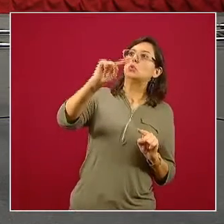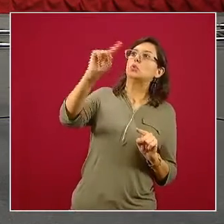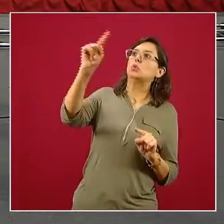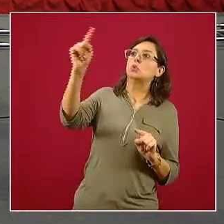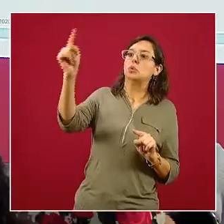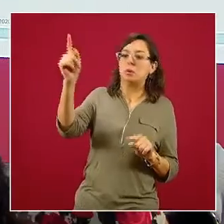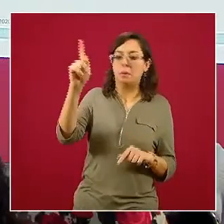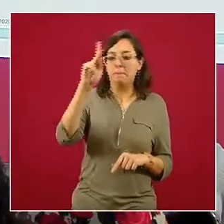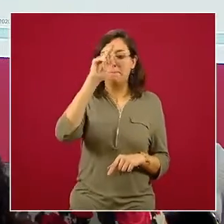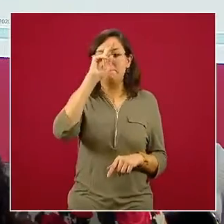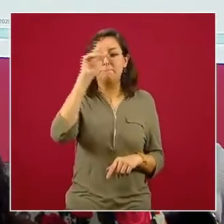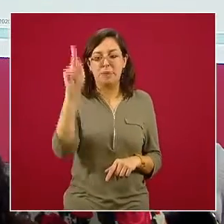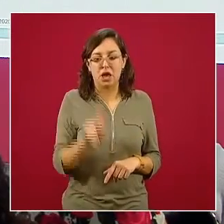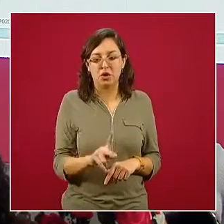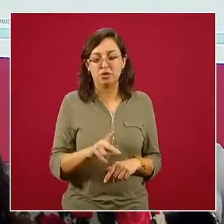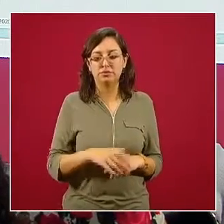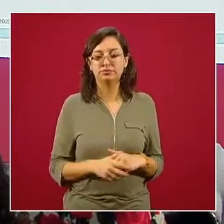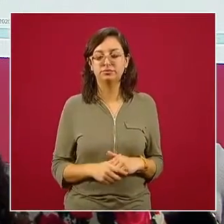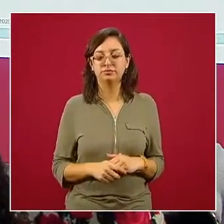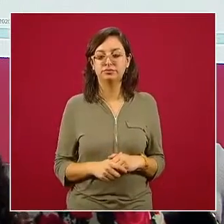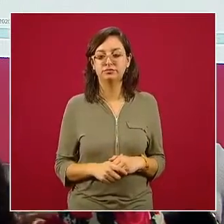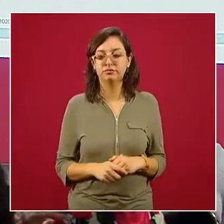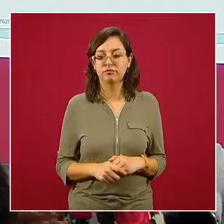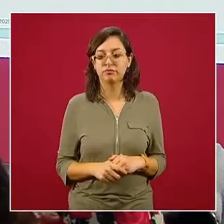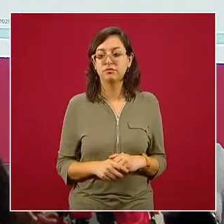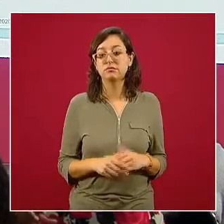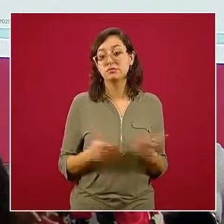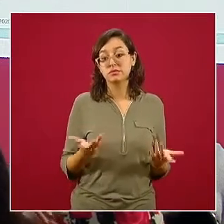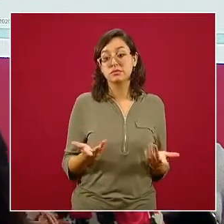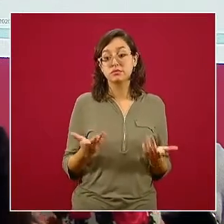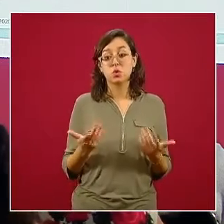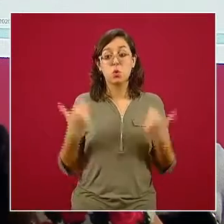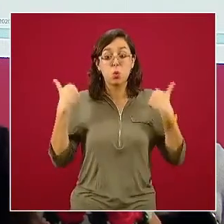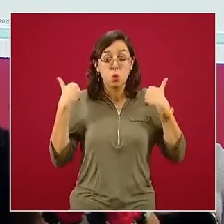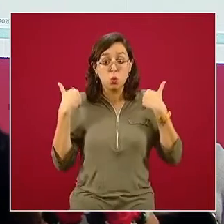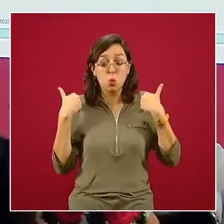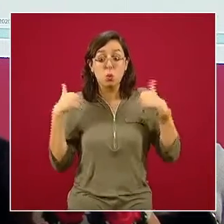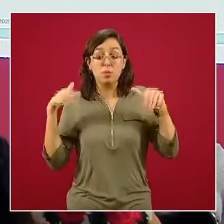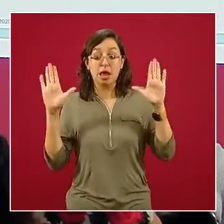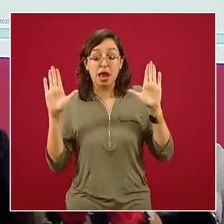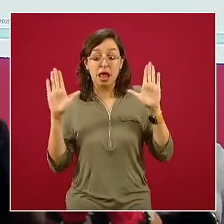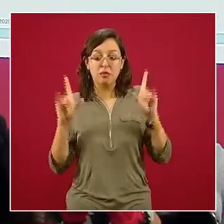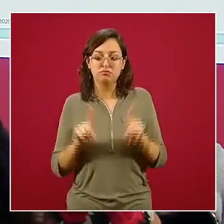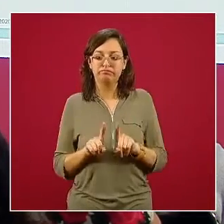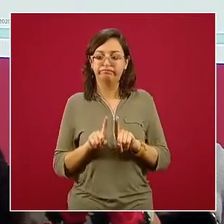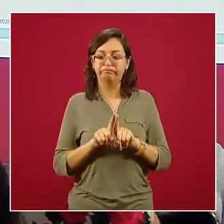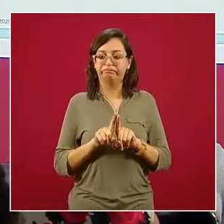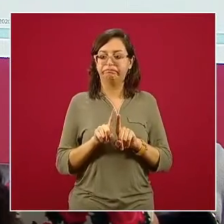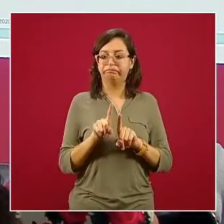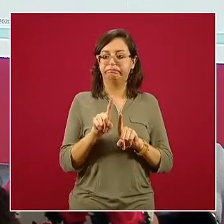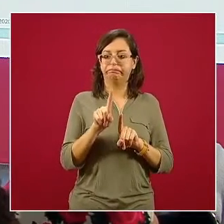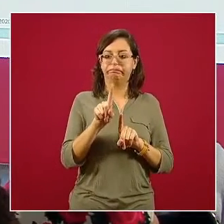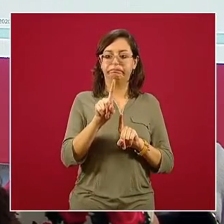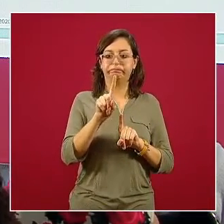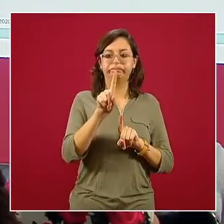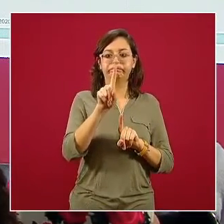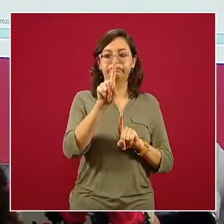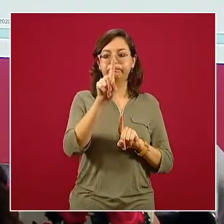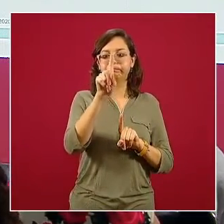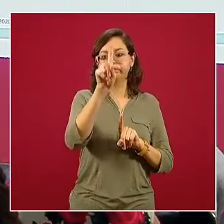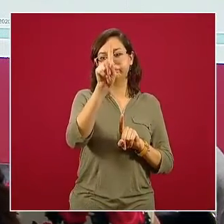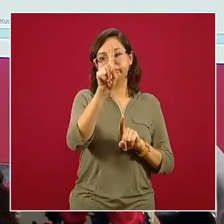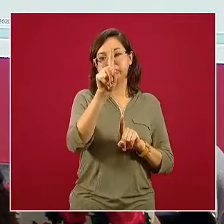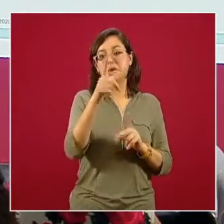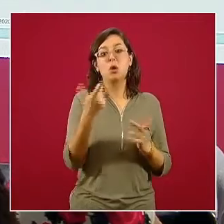curva acumulada, lo que veríamos es, en vez de esta inclinación, esta inclinación. Como se puede apreciar, que fue